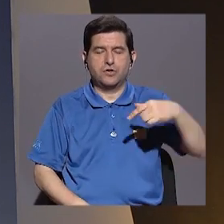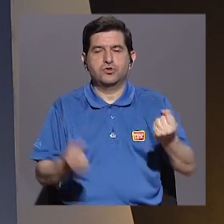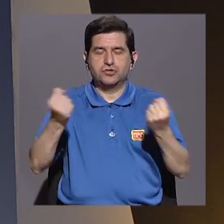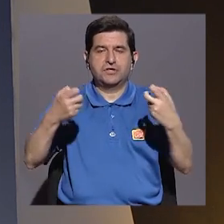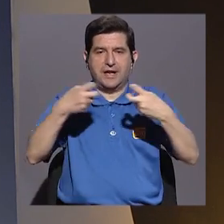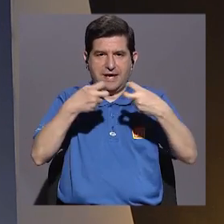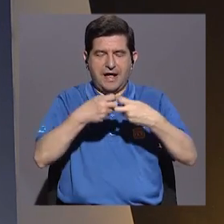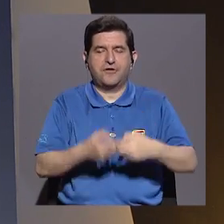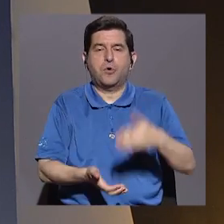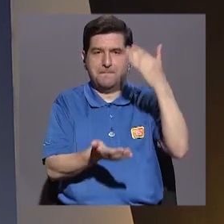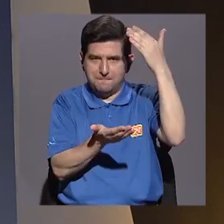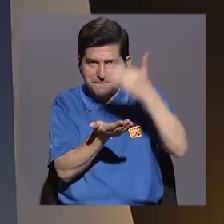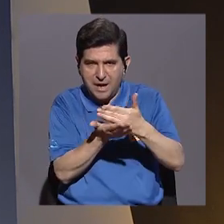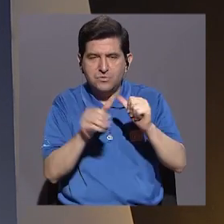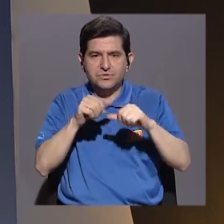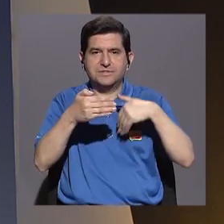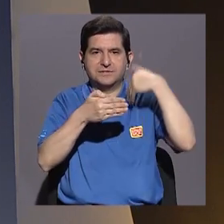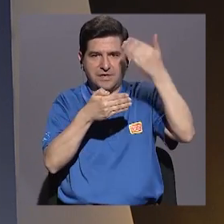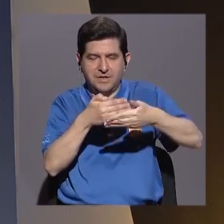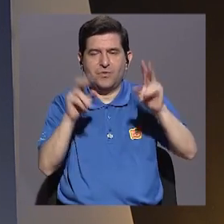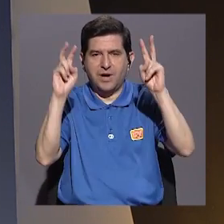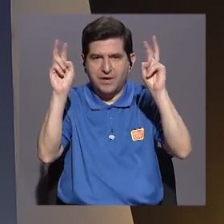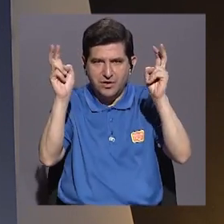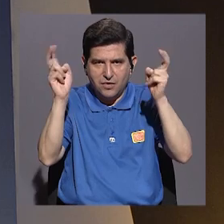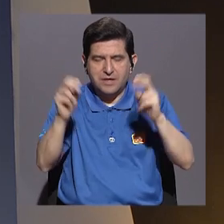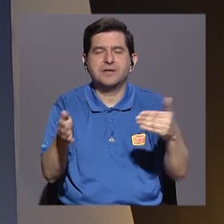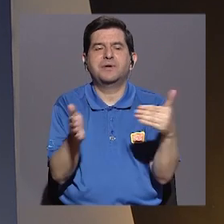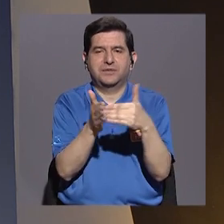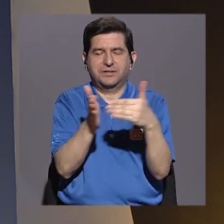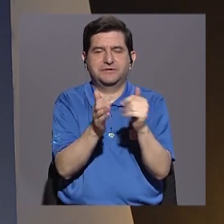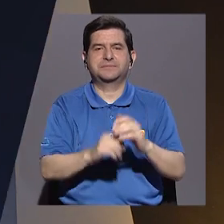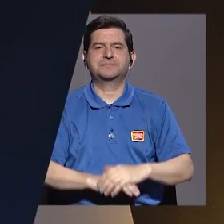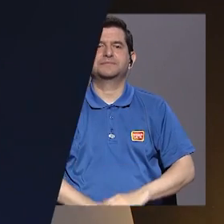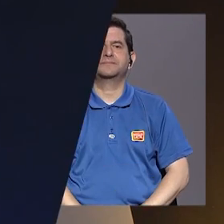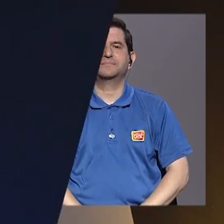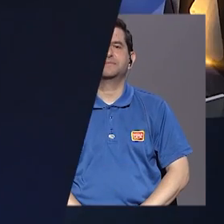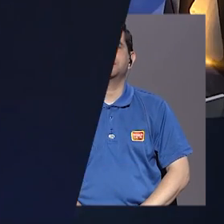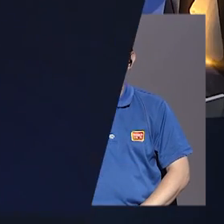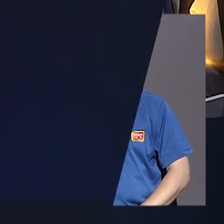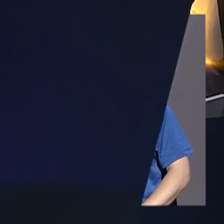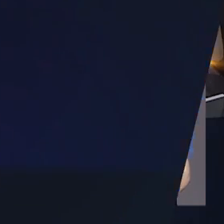vamos a hacer un corte y volvemos con este tema de nuevo